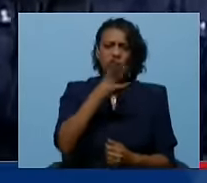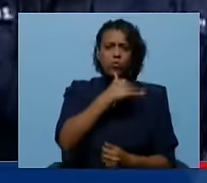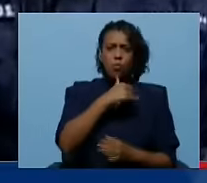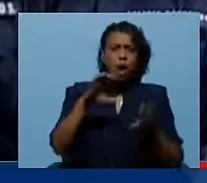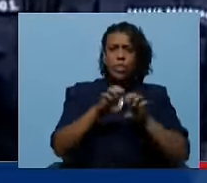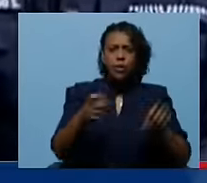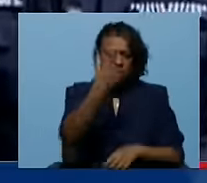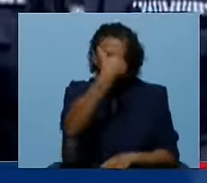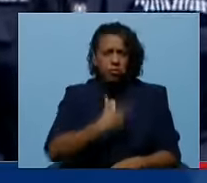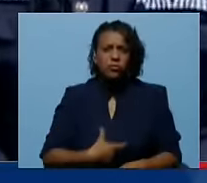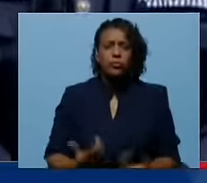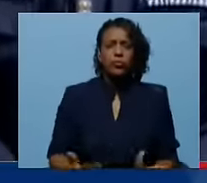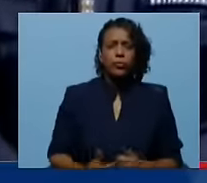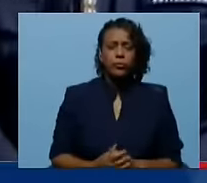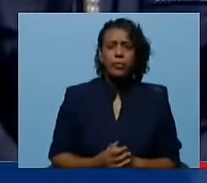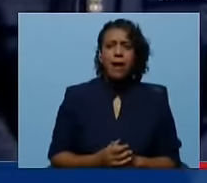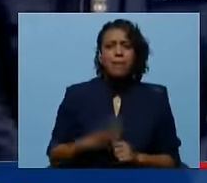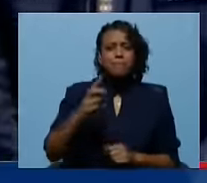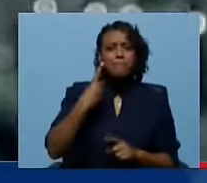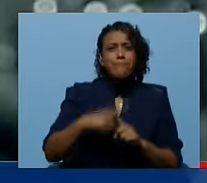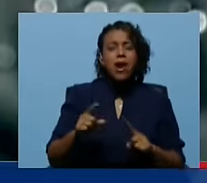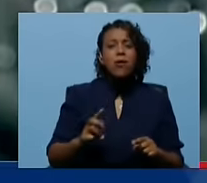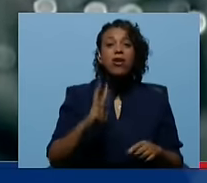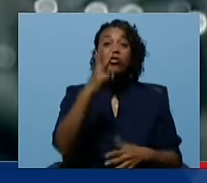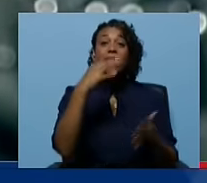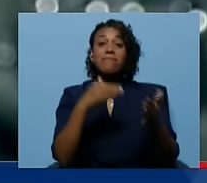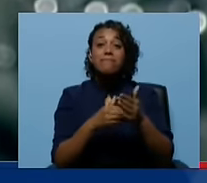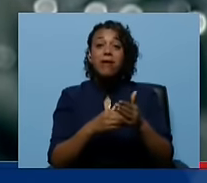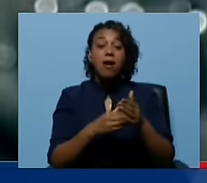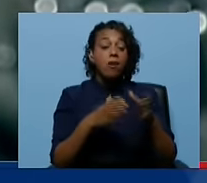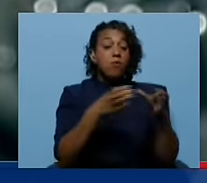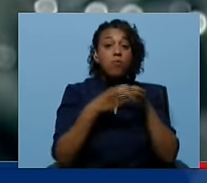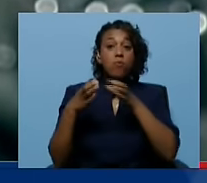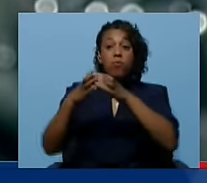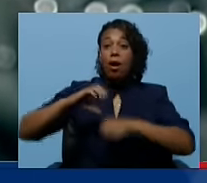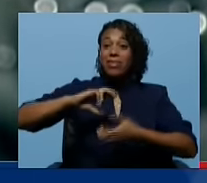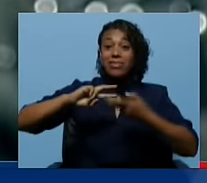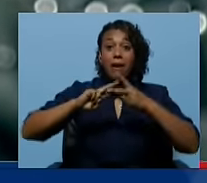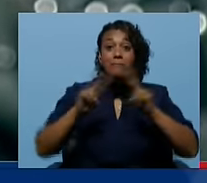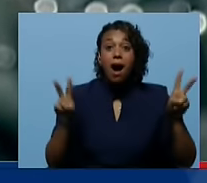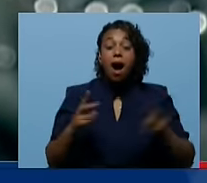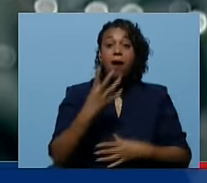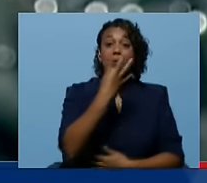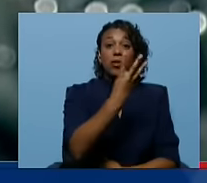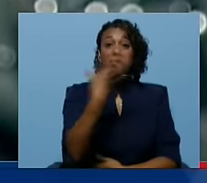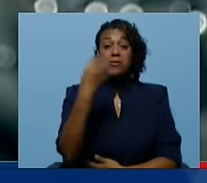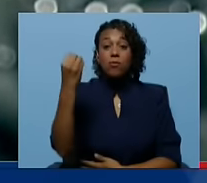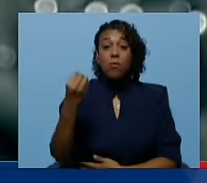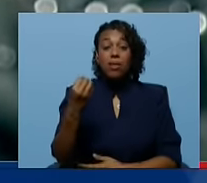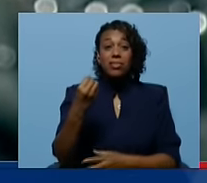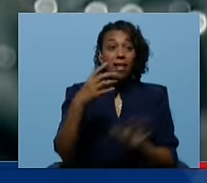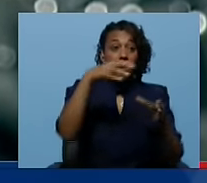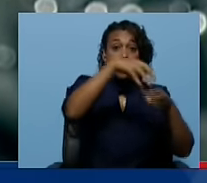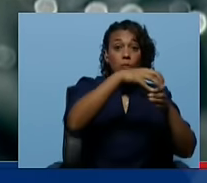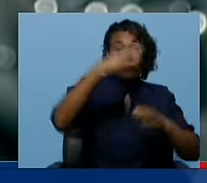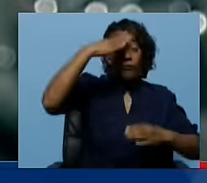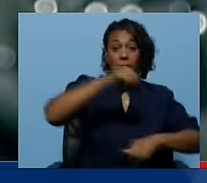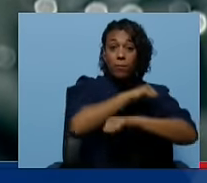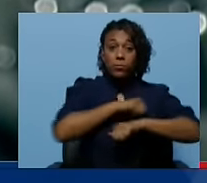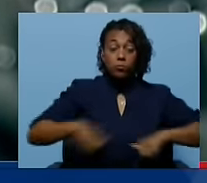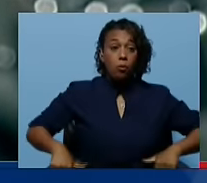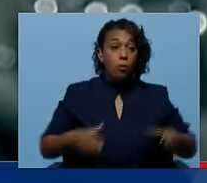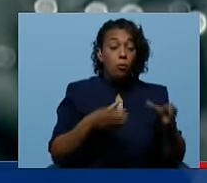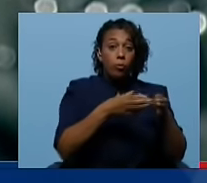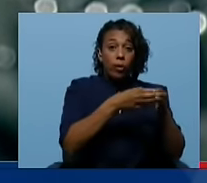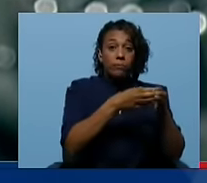esta fusión, en estos planes, donde 450 pertenecen a la Fuerza Armada Nacional